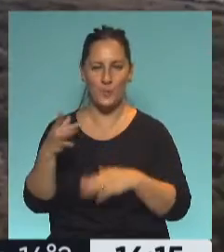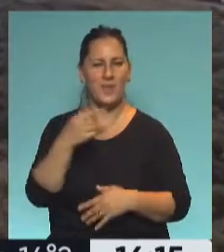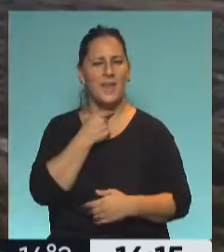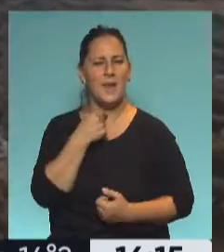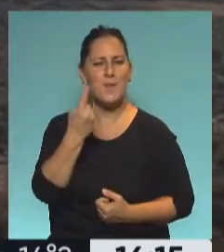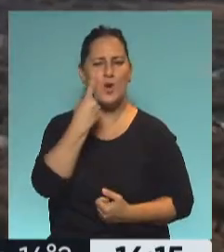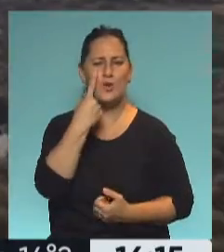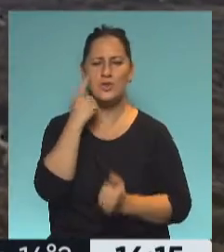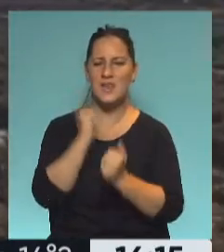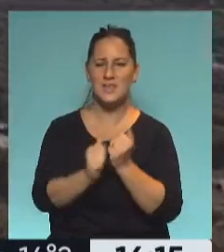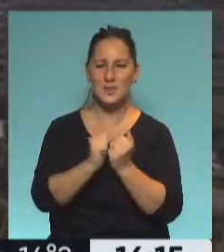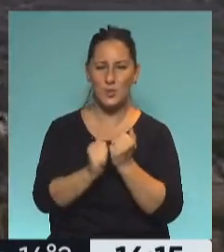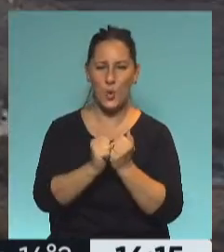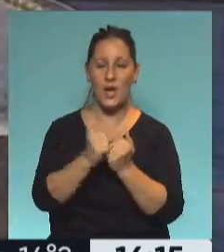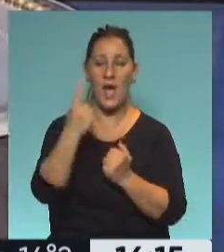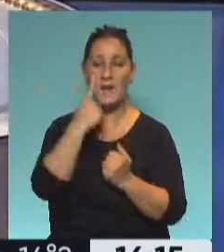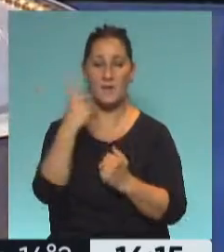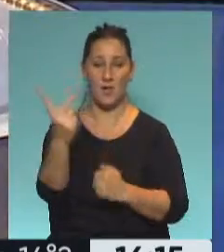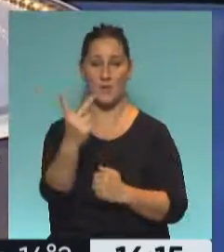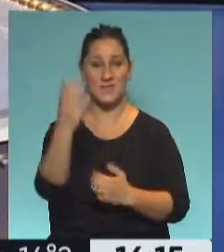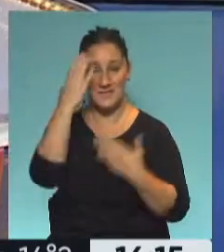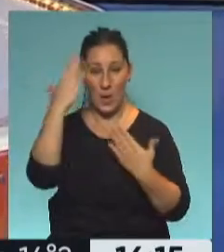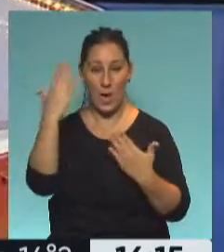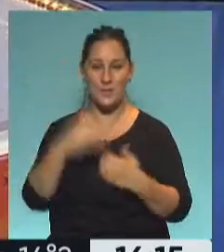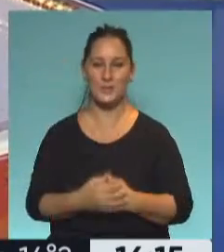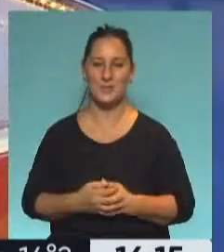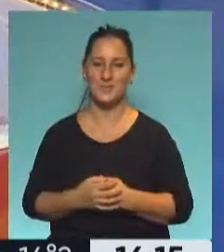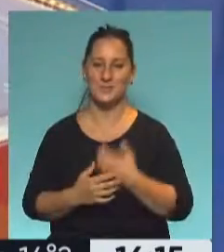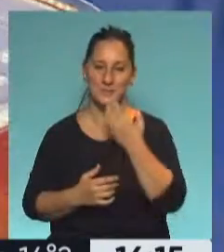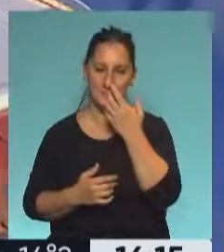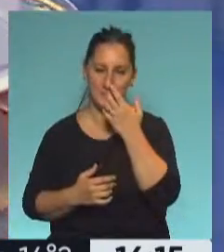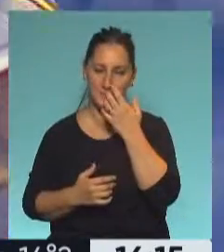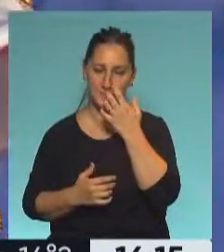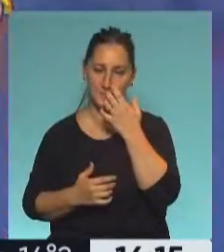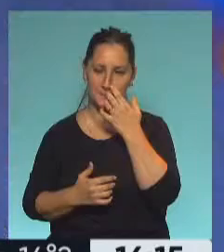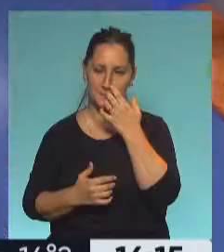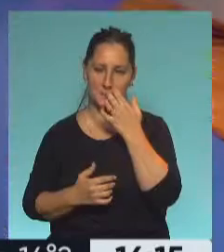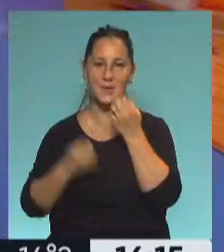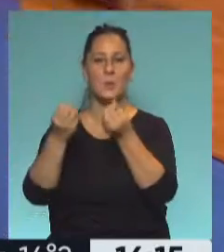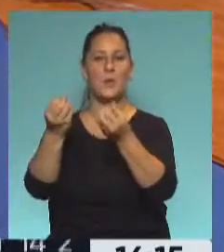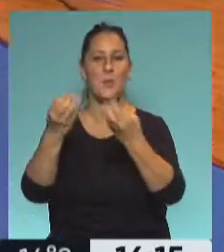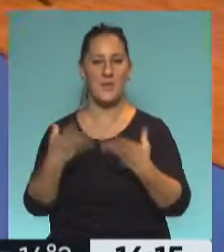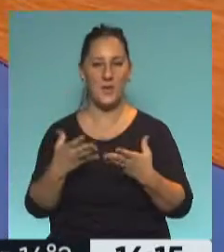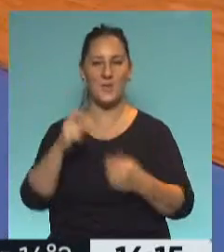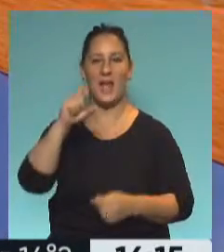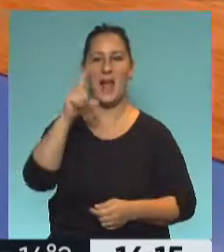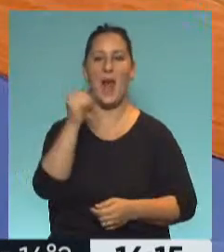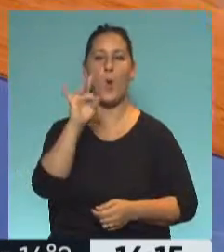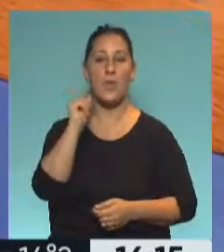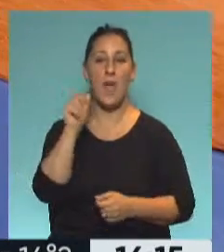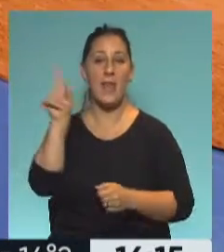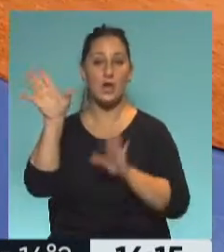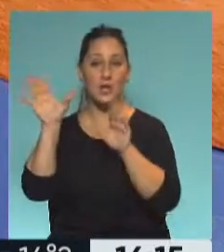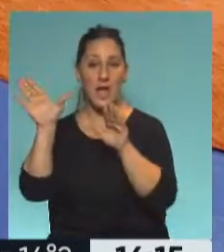historia acerca, y ahí lo tenemos a los dos, lo saludamos, ¿no? Sí, por supuesto, le damos la bienvenida conectados a Claudia Brand desde Los Ángeles y a